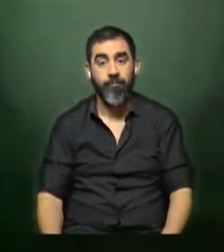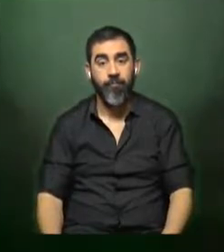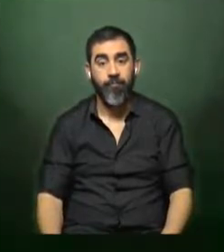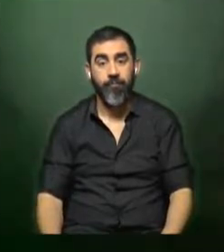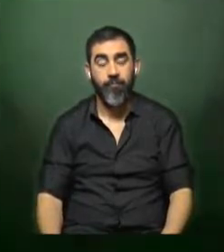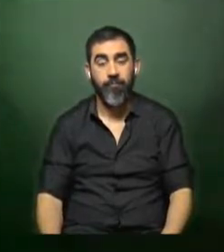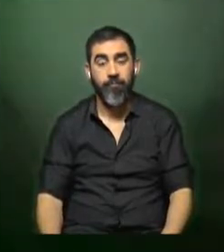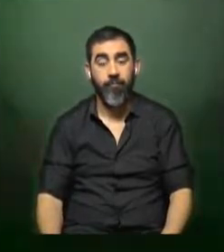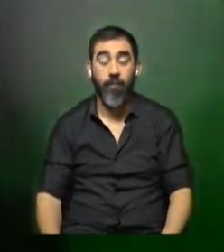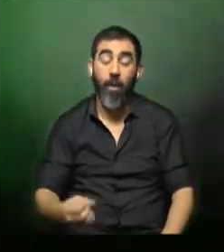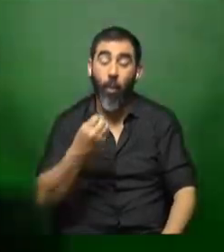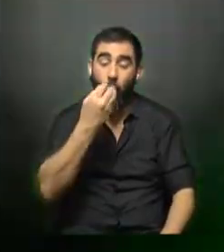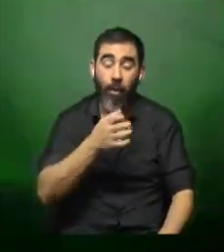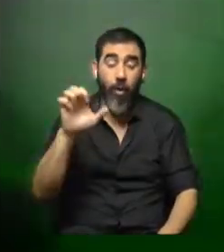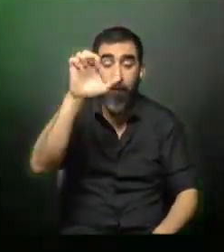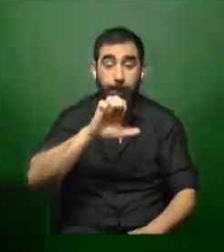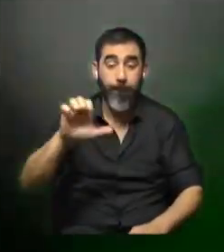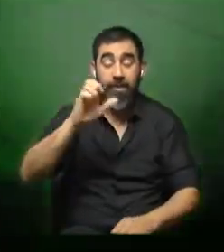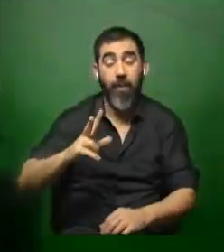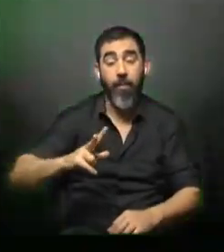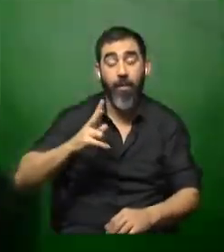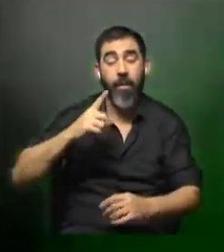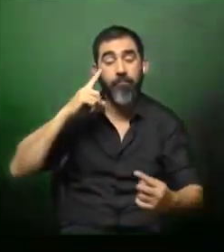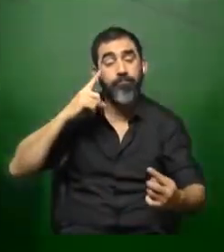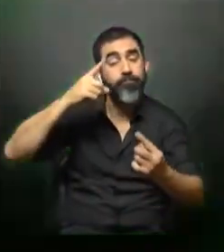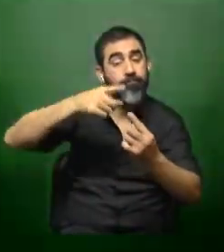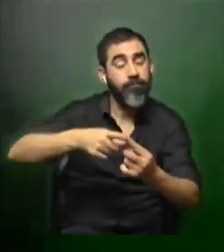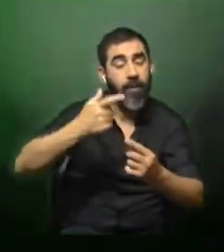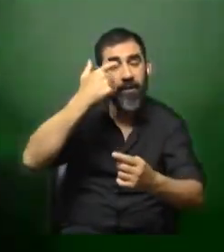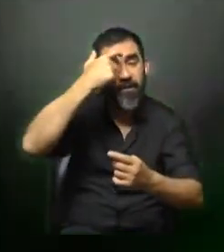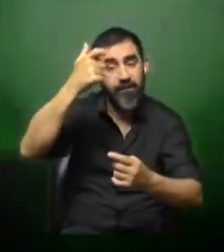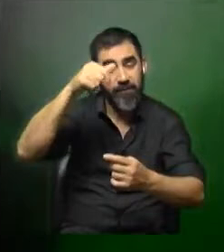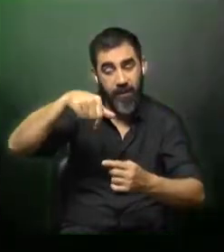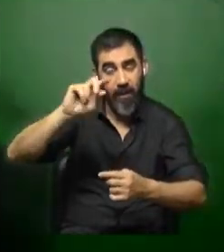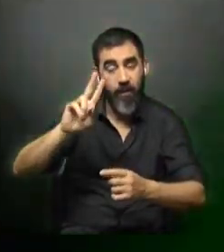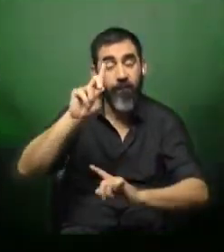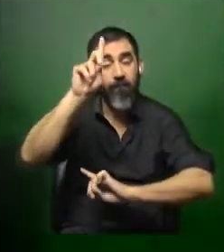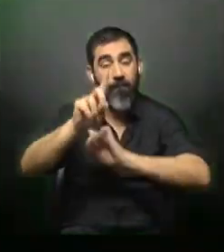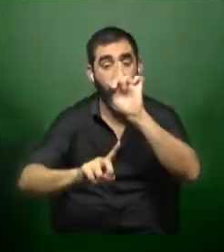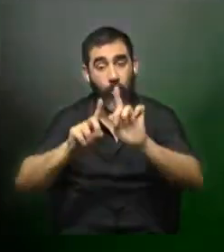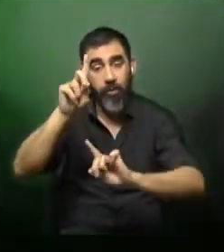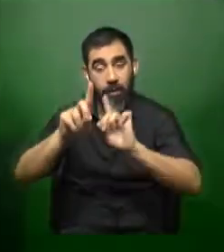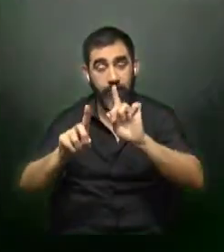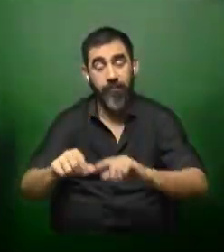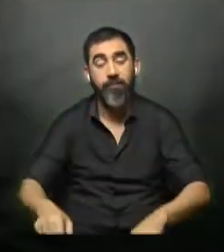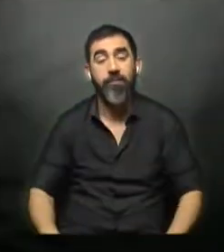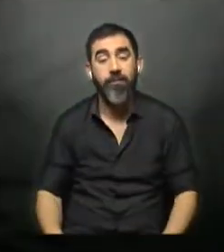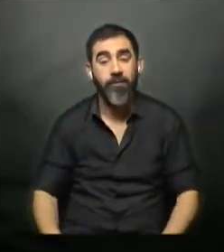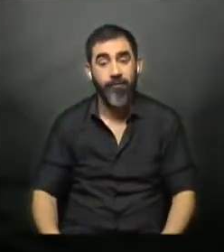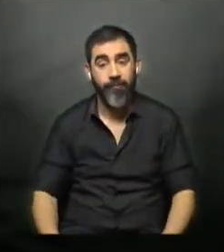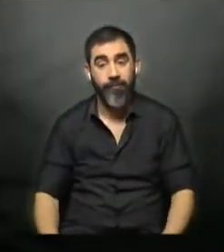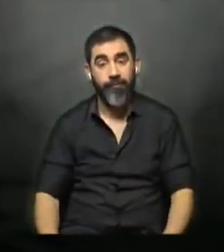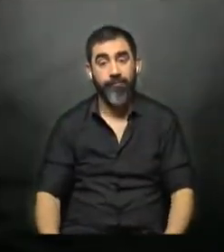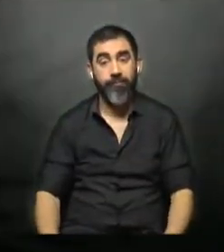Está bueno, sí, que las empresas privadas apuesten a la ciencia, sobre todo acá en facultad, que